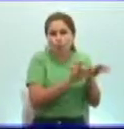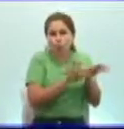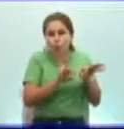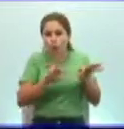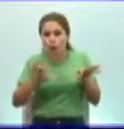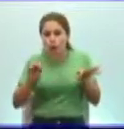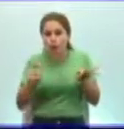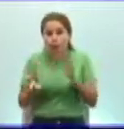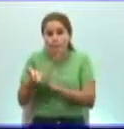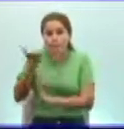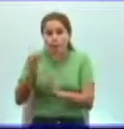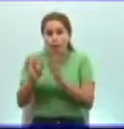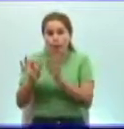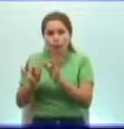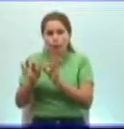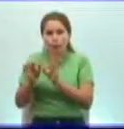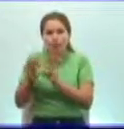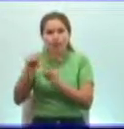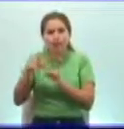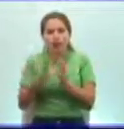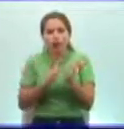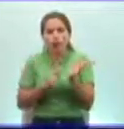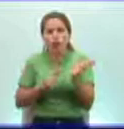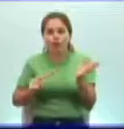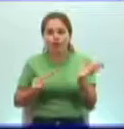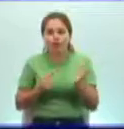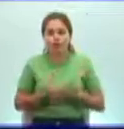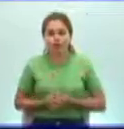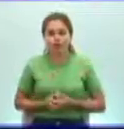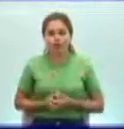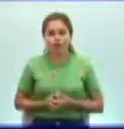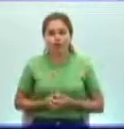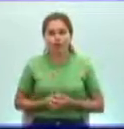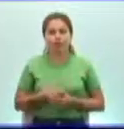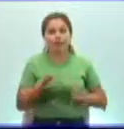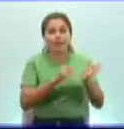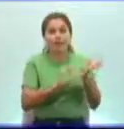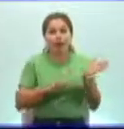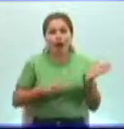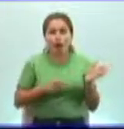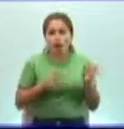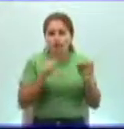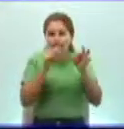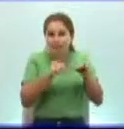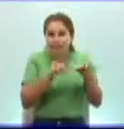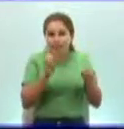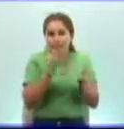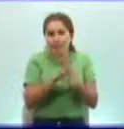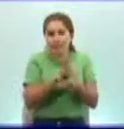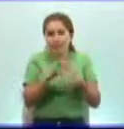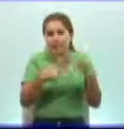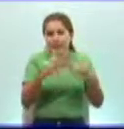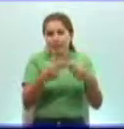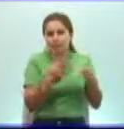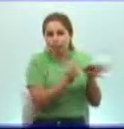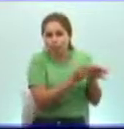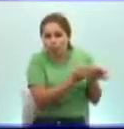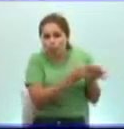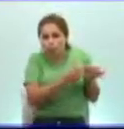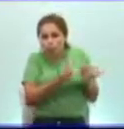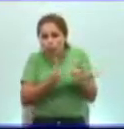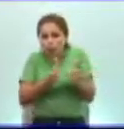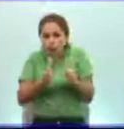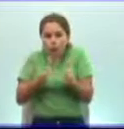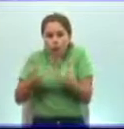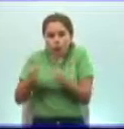mayor potencial, generando corriente eléctrica. Si la corriente eléctrica generada se desplaza alternativamente en